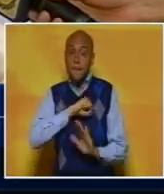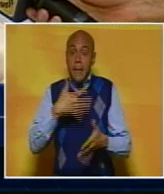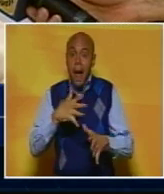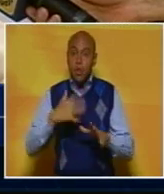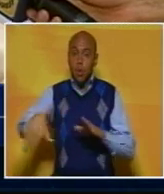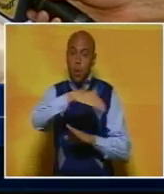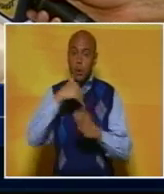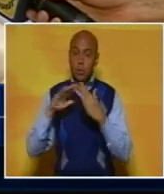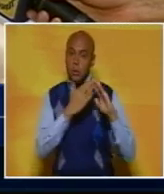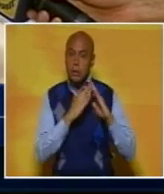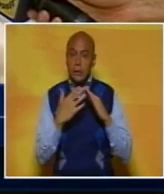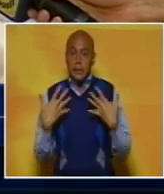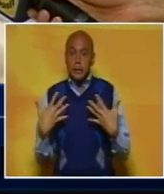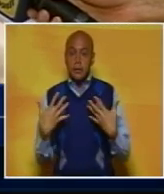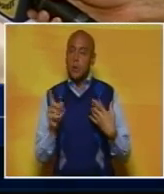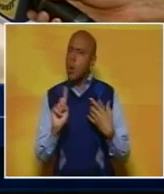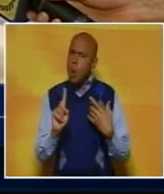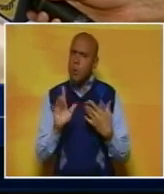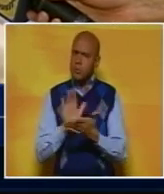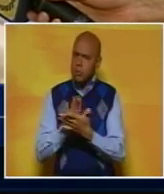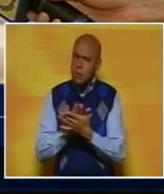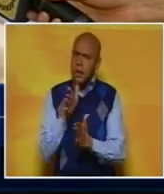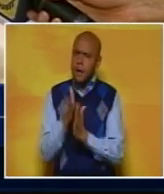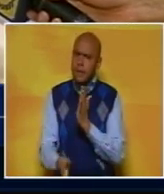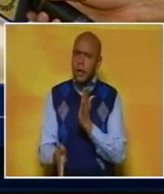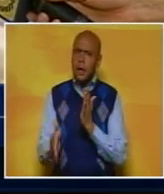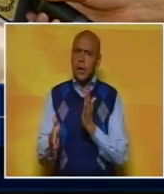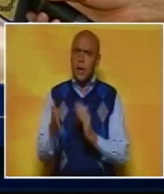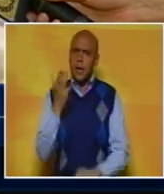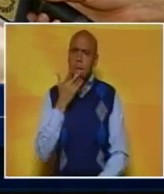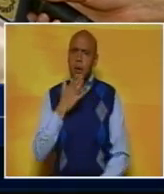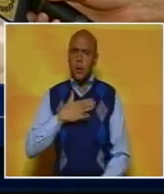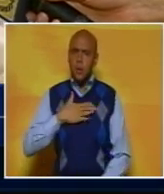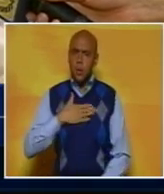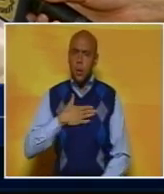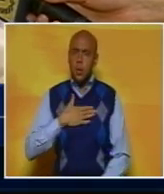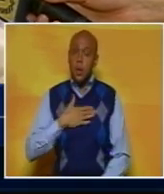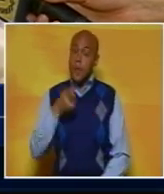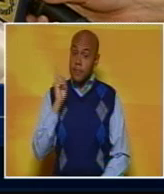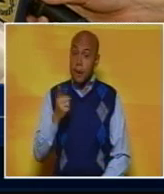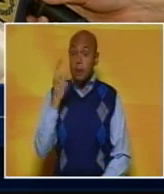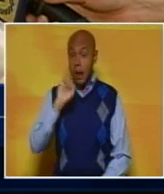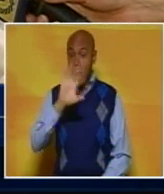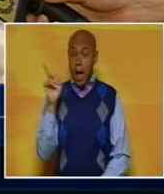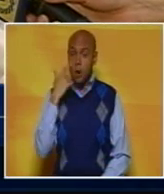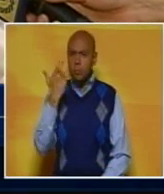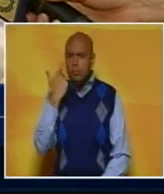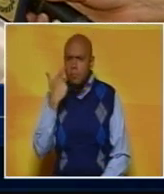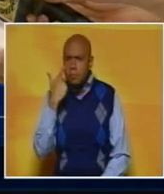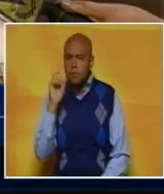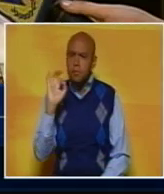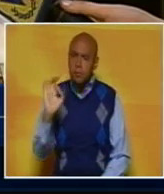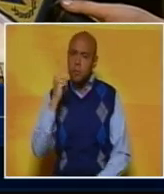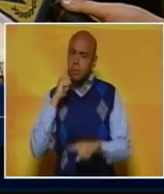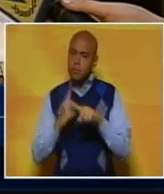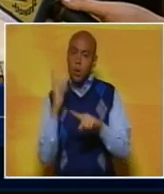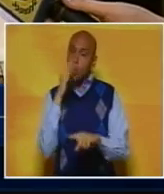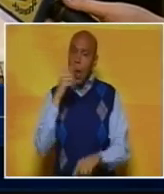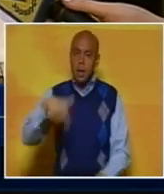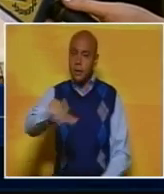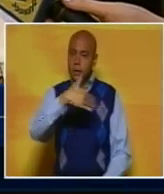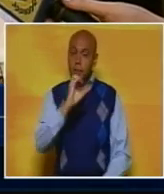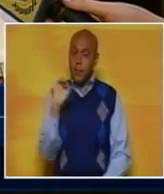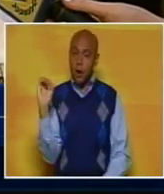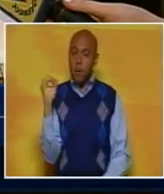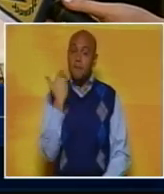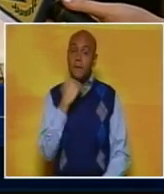de la comunidad, porque todavía nosotros no tenemos, tenemos que estar alerta, pero no tenemos casos. Es